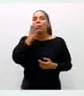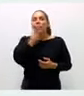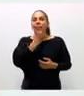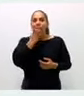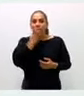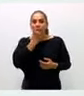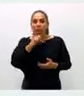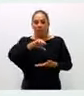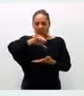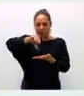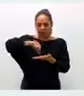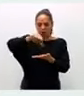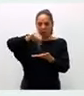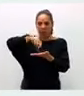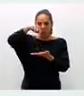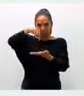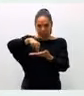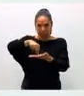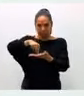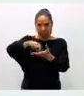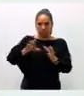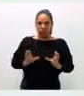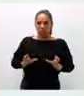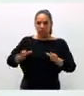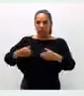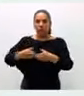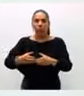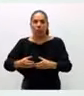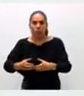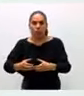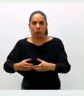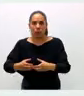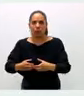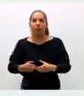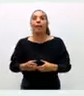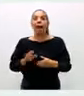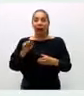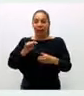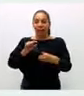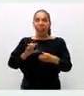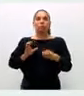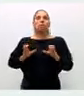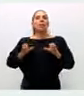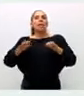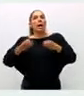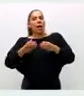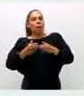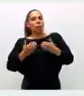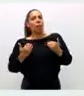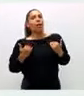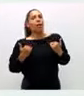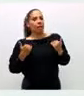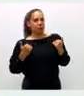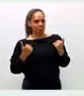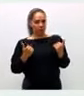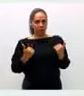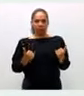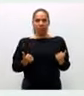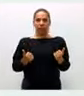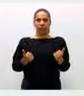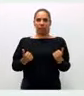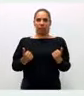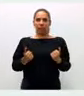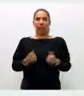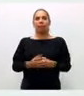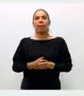pone al centro de la comunidad, y la comunidad entiende, como decía aquel